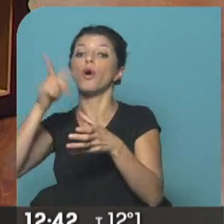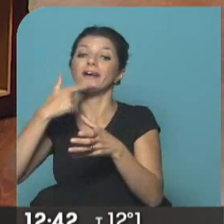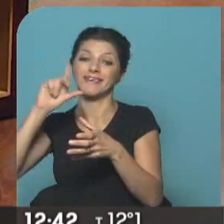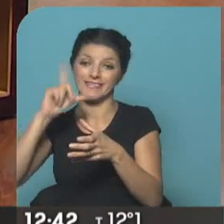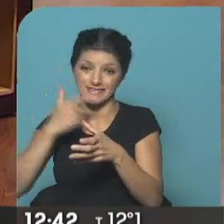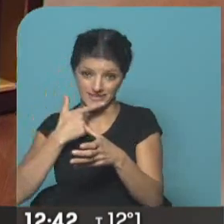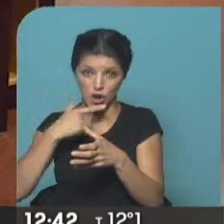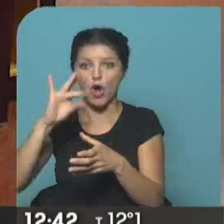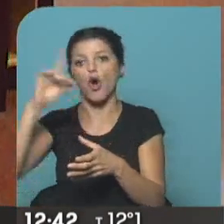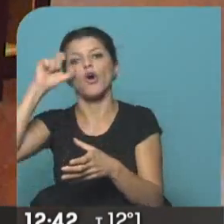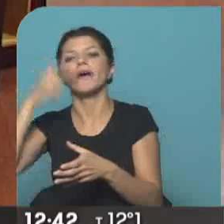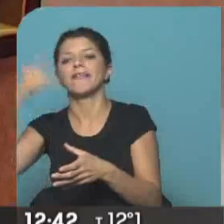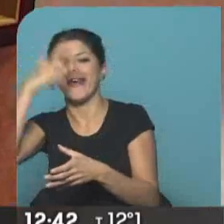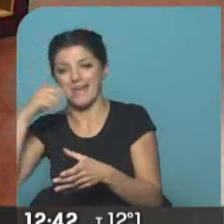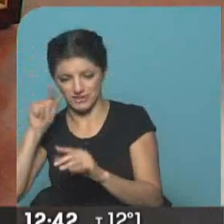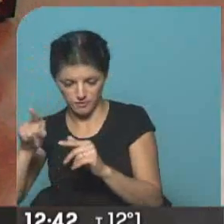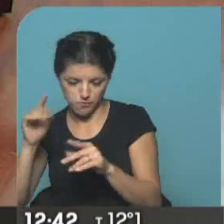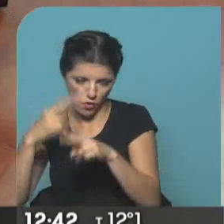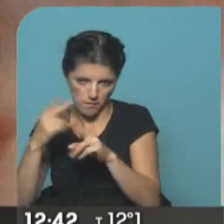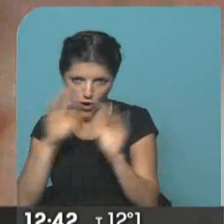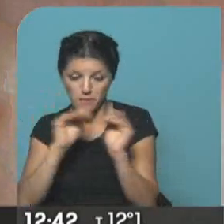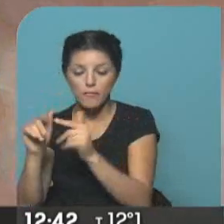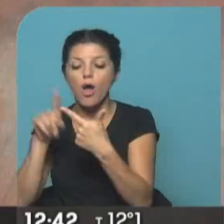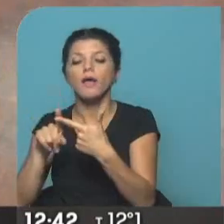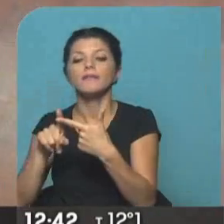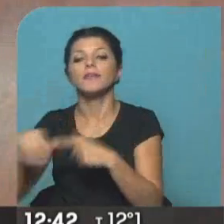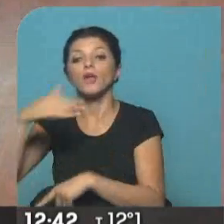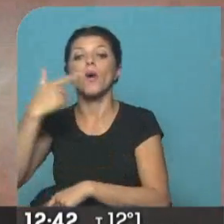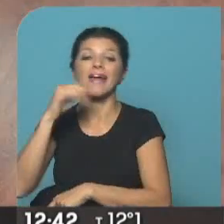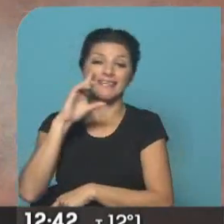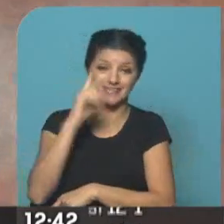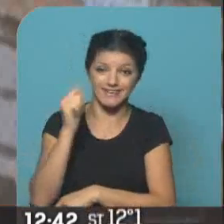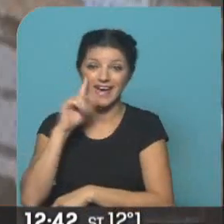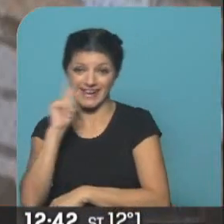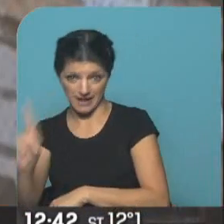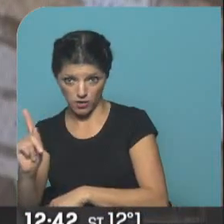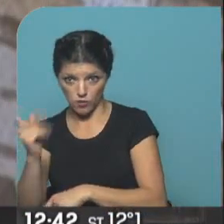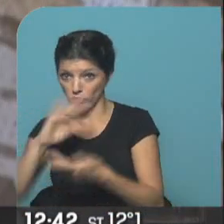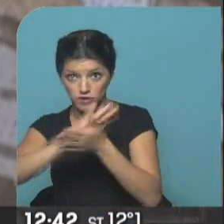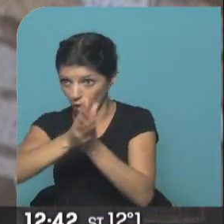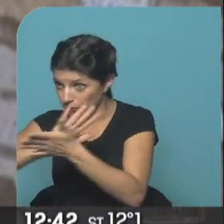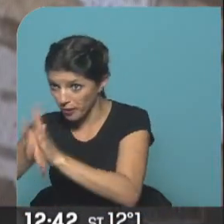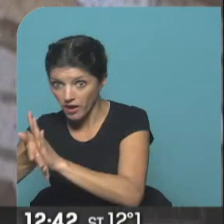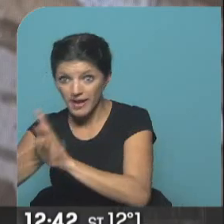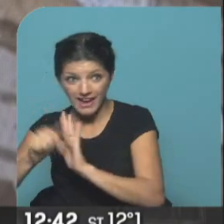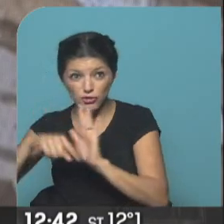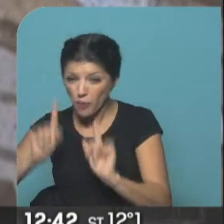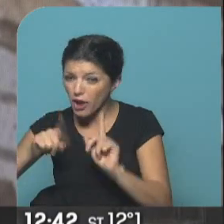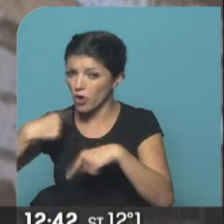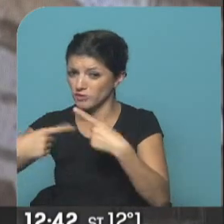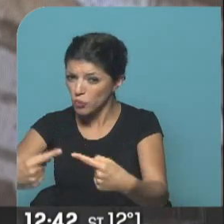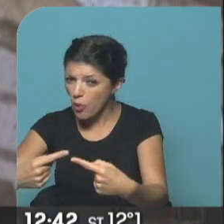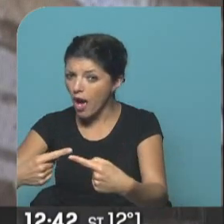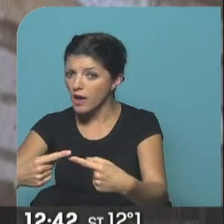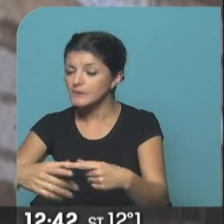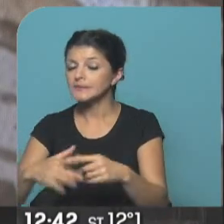Daesh en los frentes de combate de Siria, Irak, esto puede continuar, puede seguir siendo una amenaza. La otra